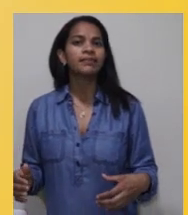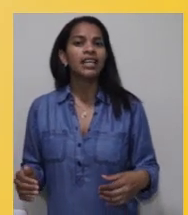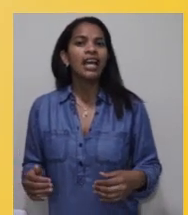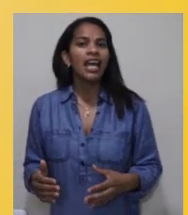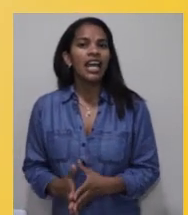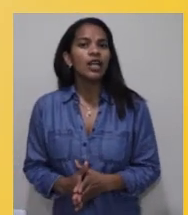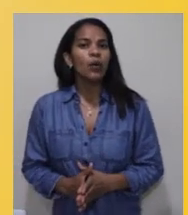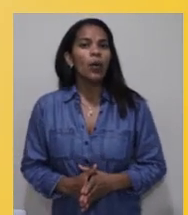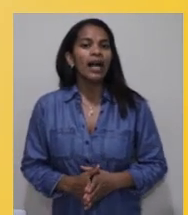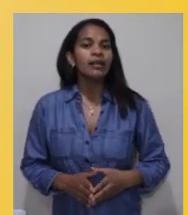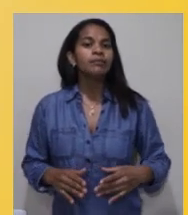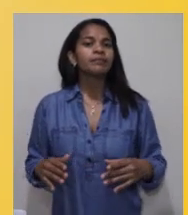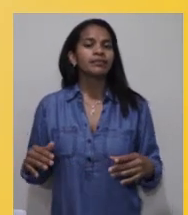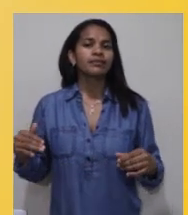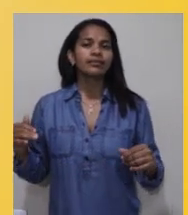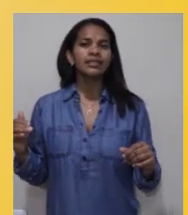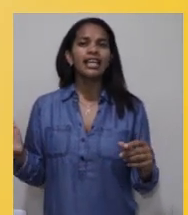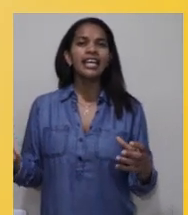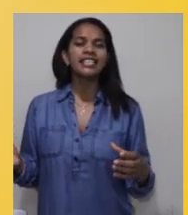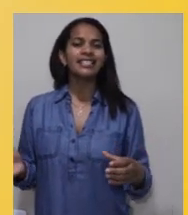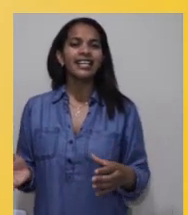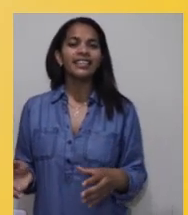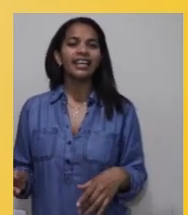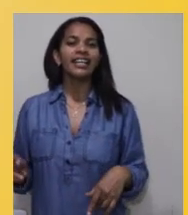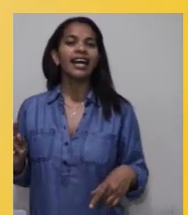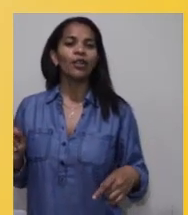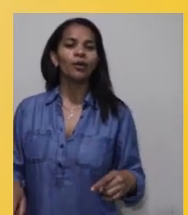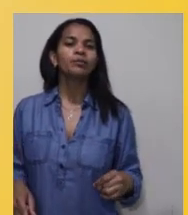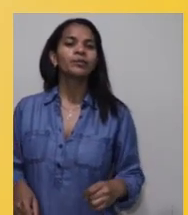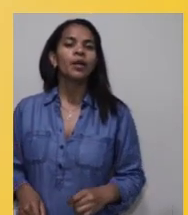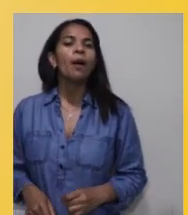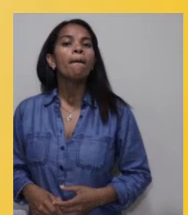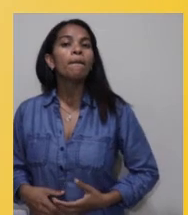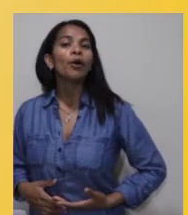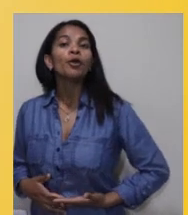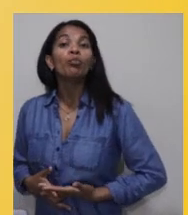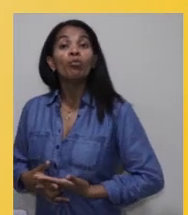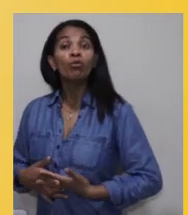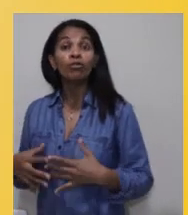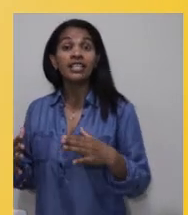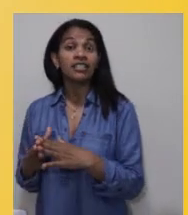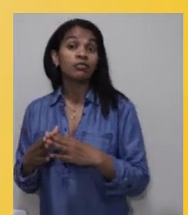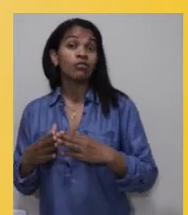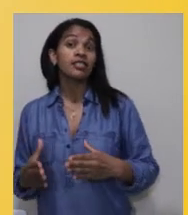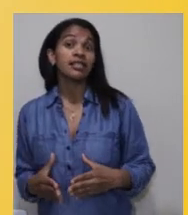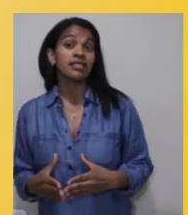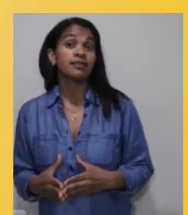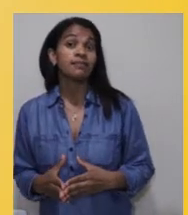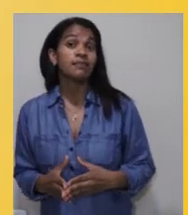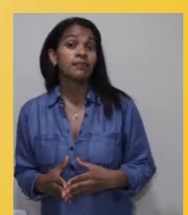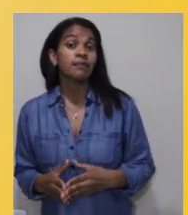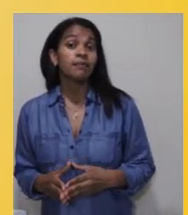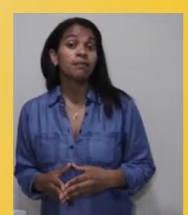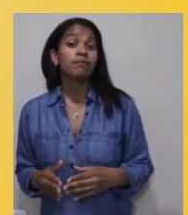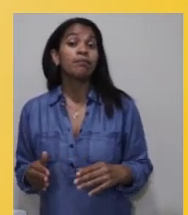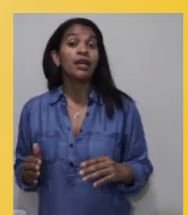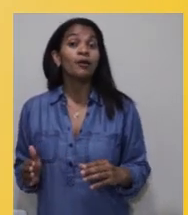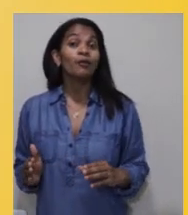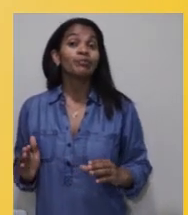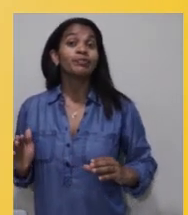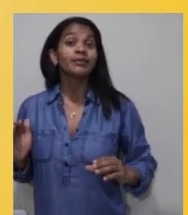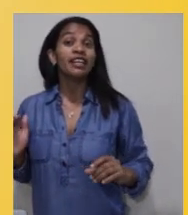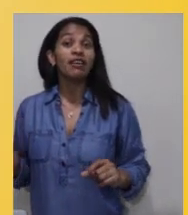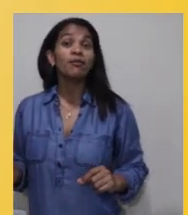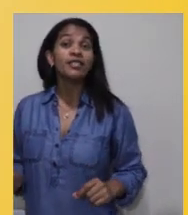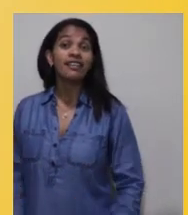plan el cual está integrado por muchas cosas,